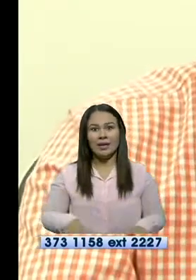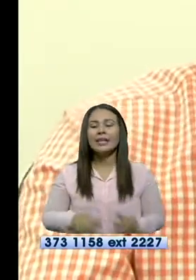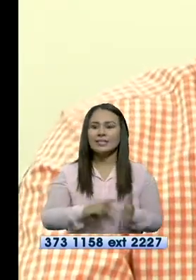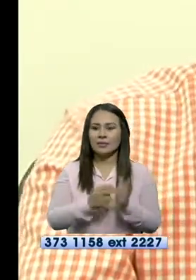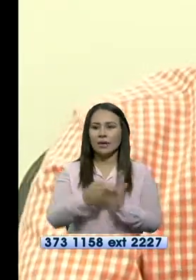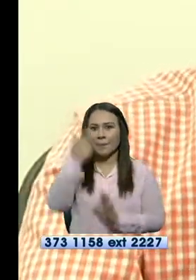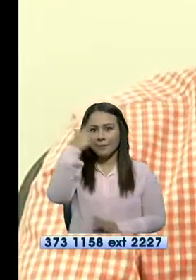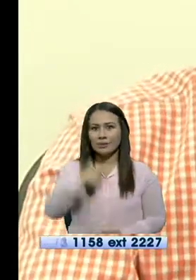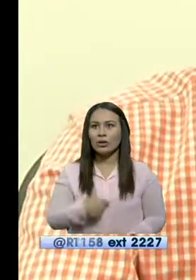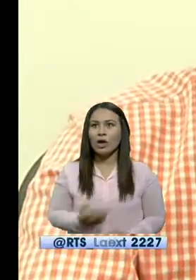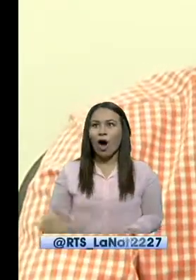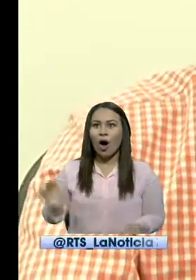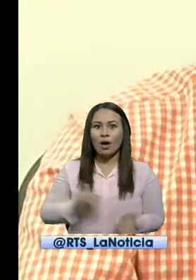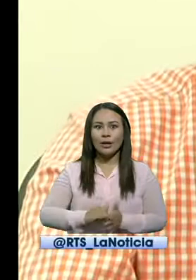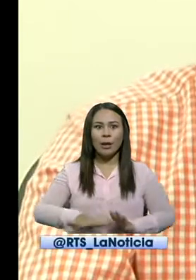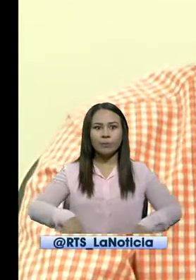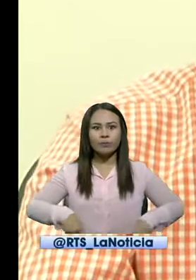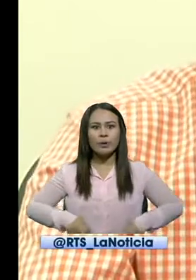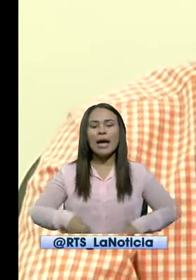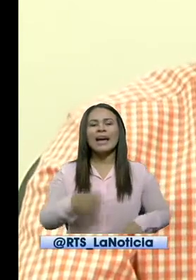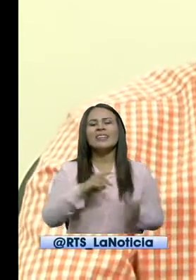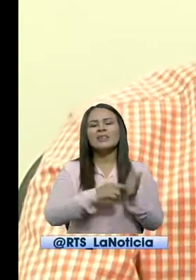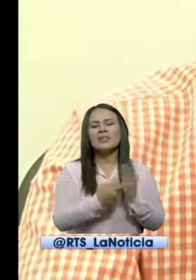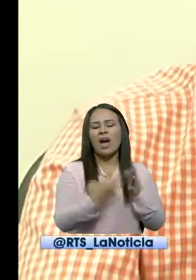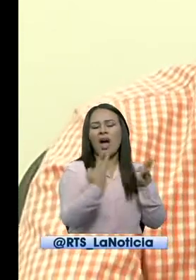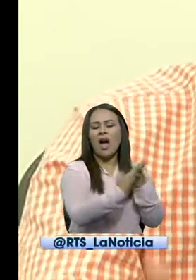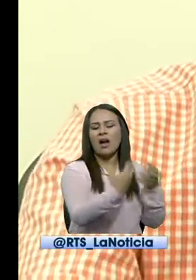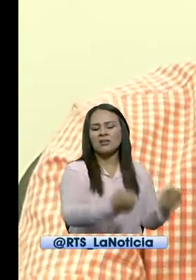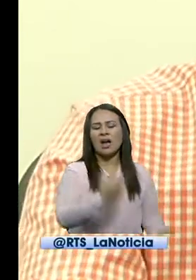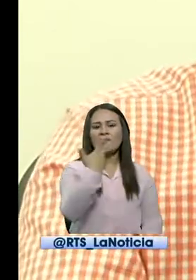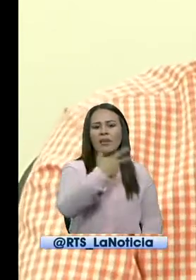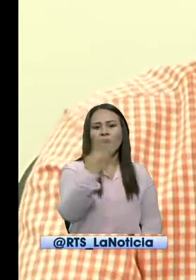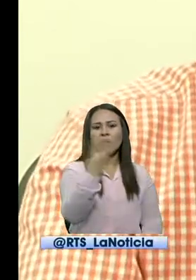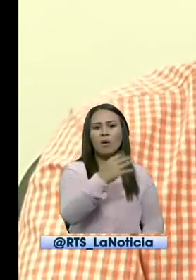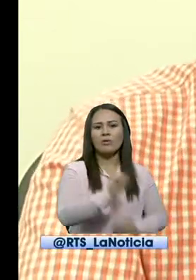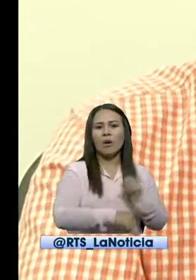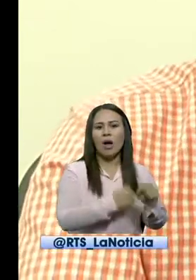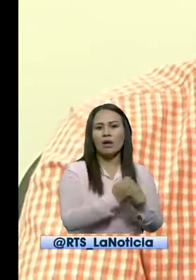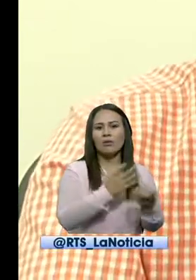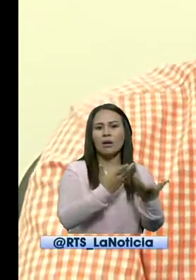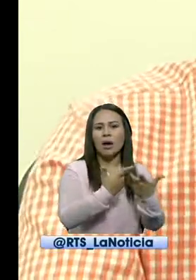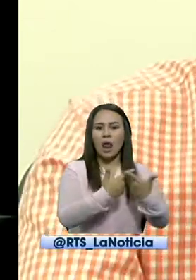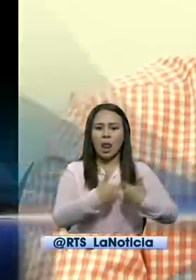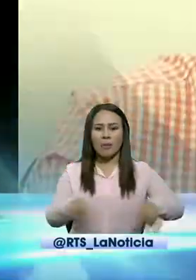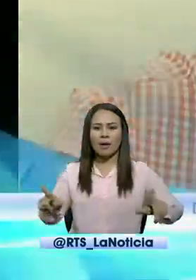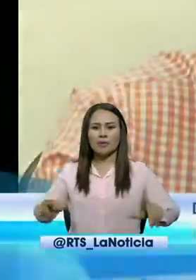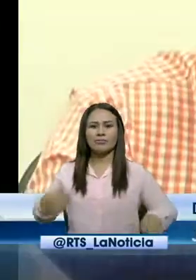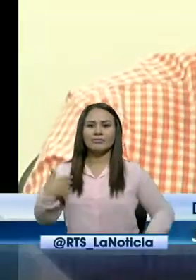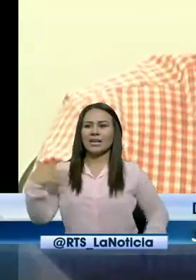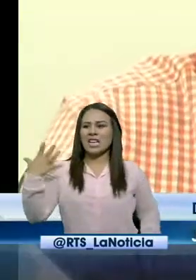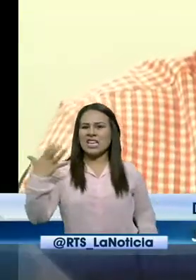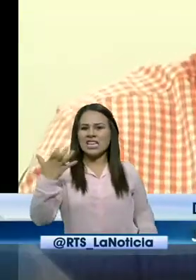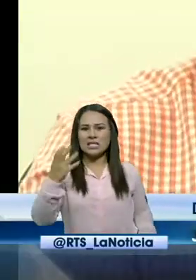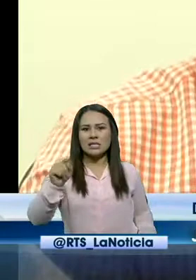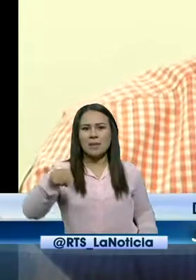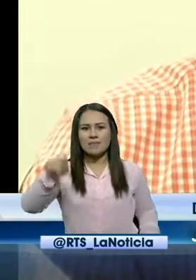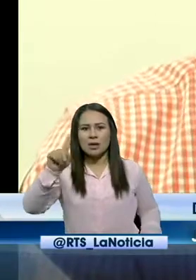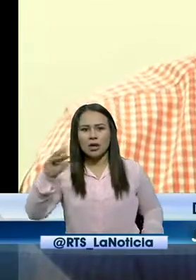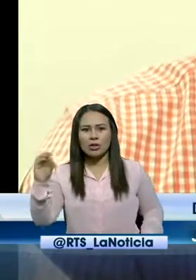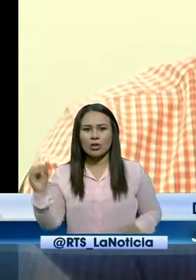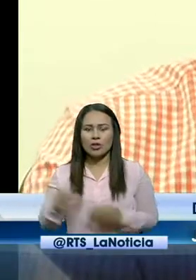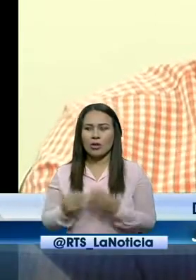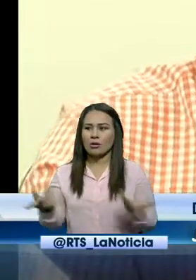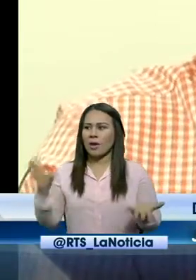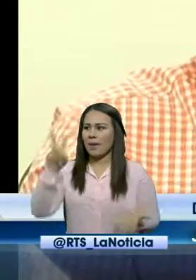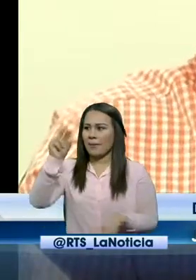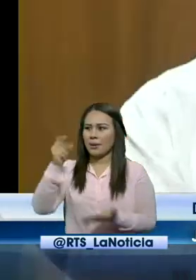De nada sirve tener a una persona presa 3, 4, 5 años si después sale a disfrutar montos de 5, 10, 15, 20 millones de dólares. Es